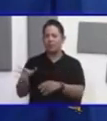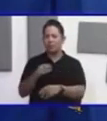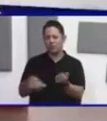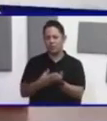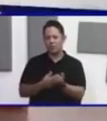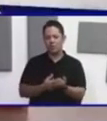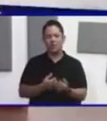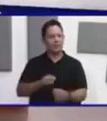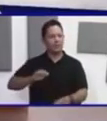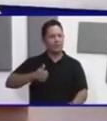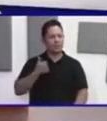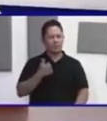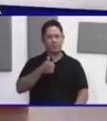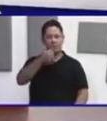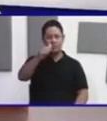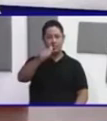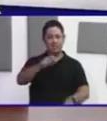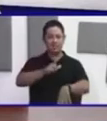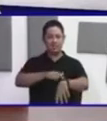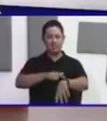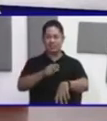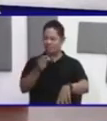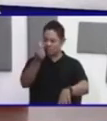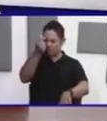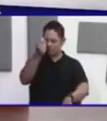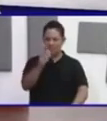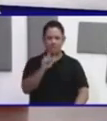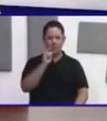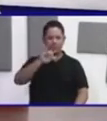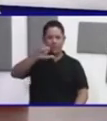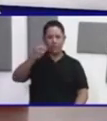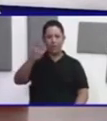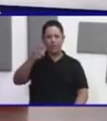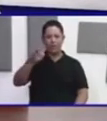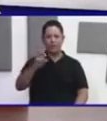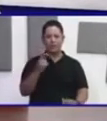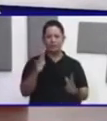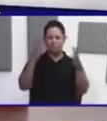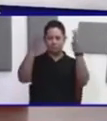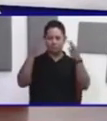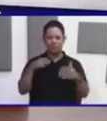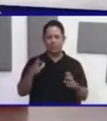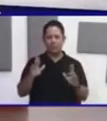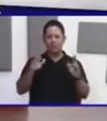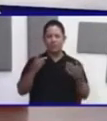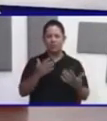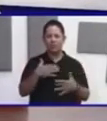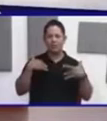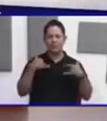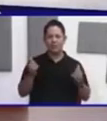segundos para saludar a nuestro representante Jorge Méndez, que hoy está de cumpleaños. Quiero desearle un feliz cumpleaños